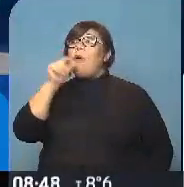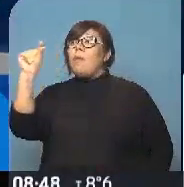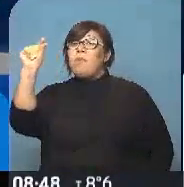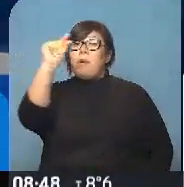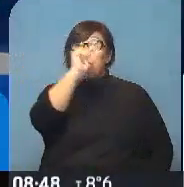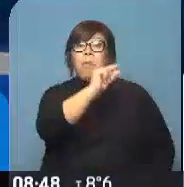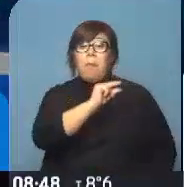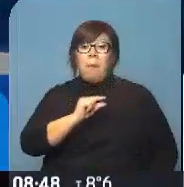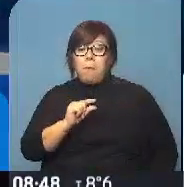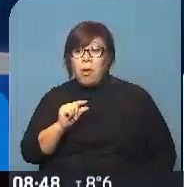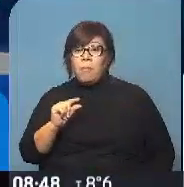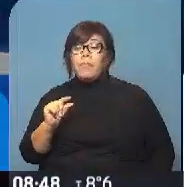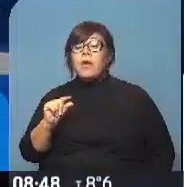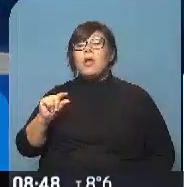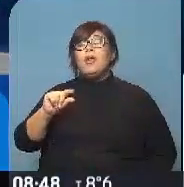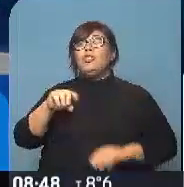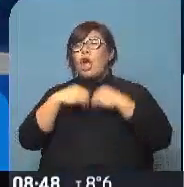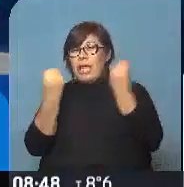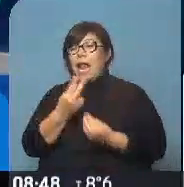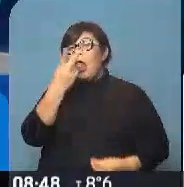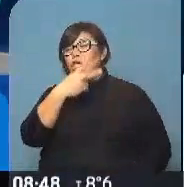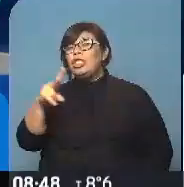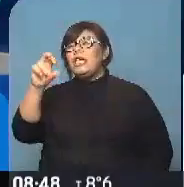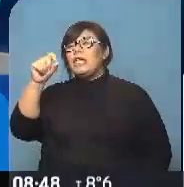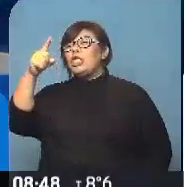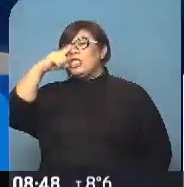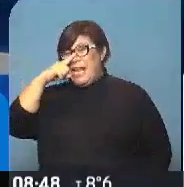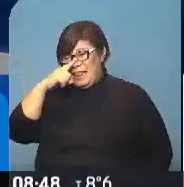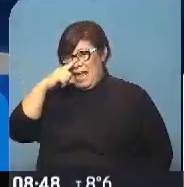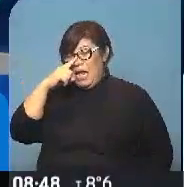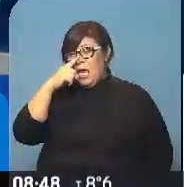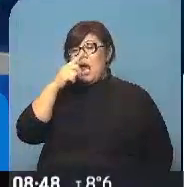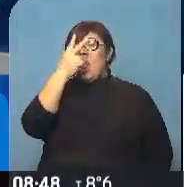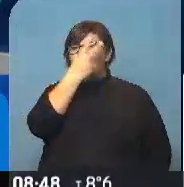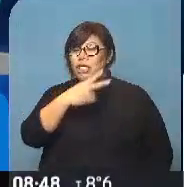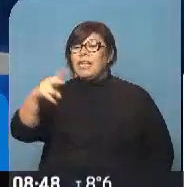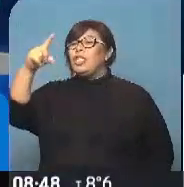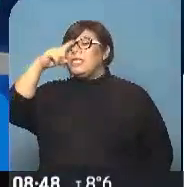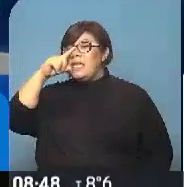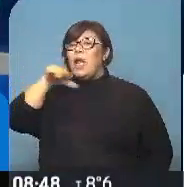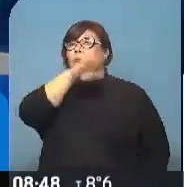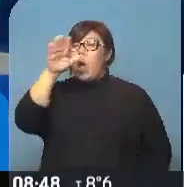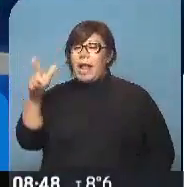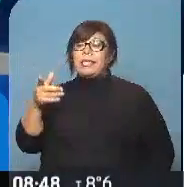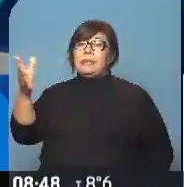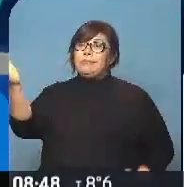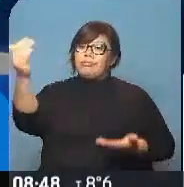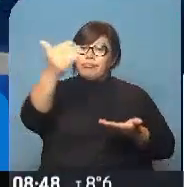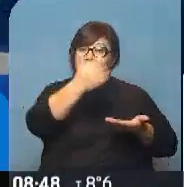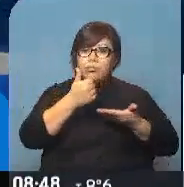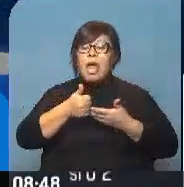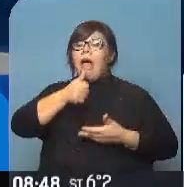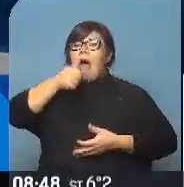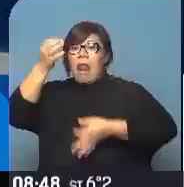de 207 lugares las analizó de una manera gratuita les informó a los usuarios y también